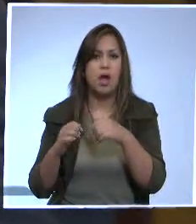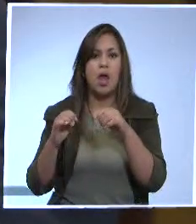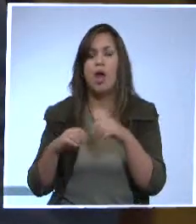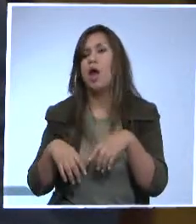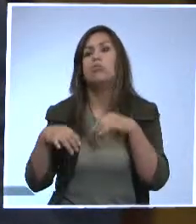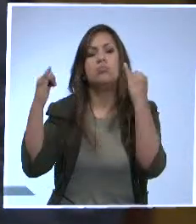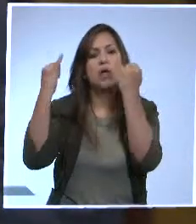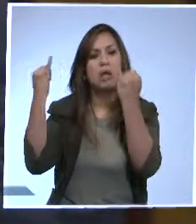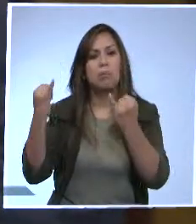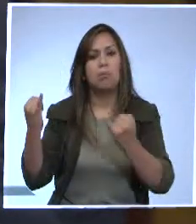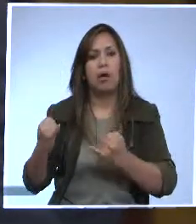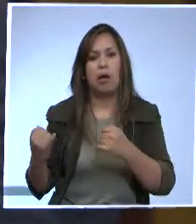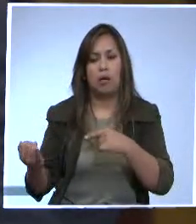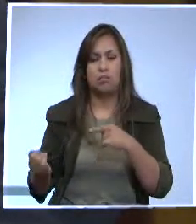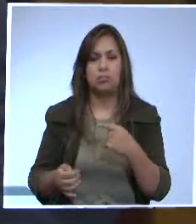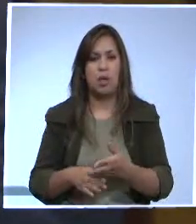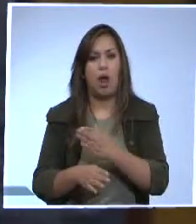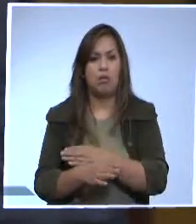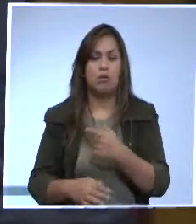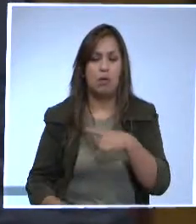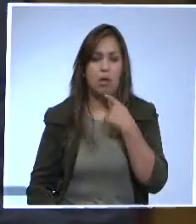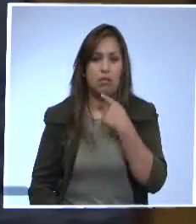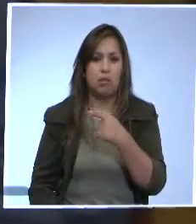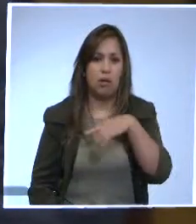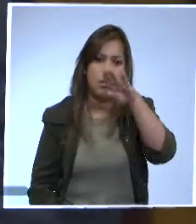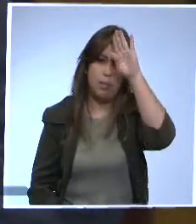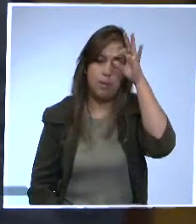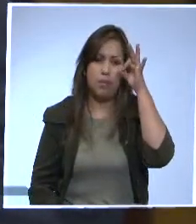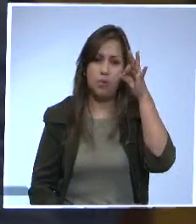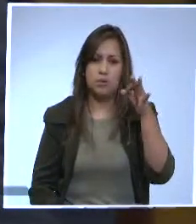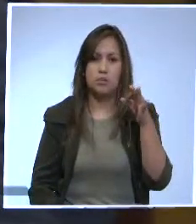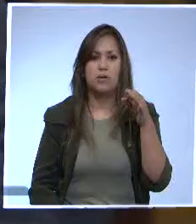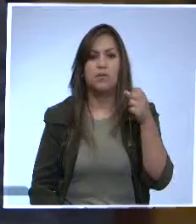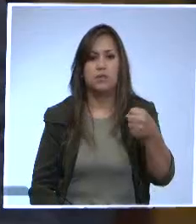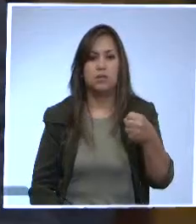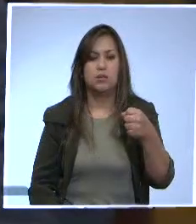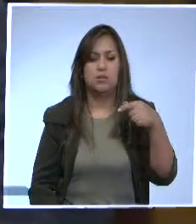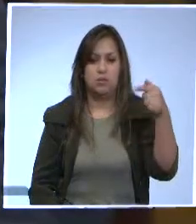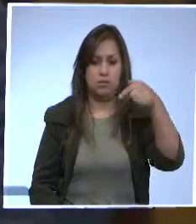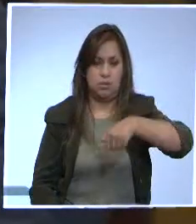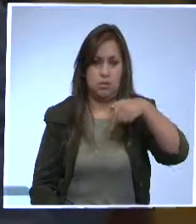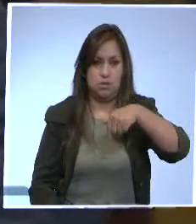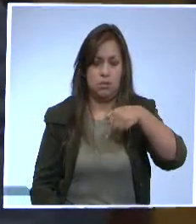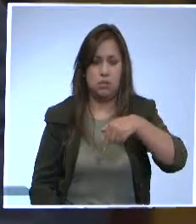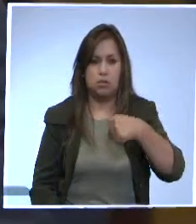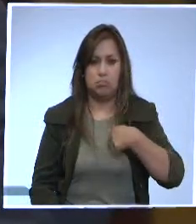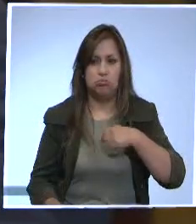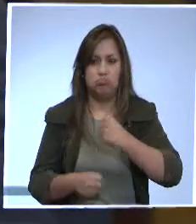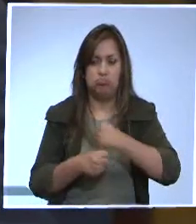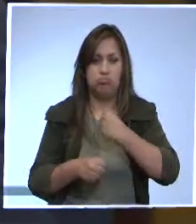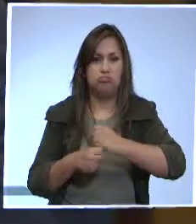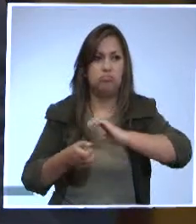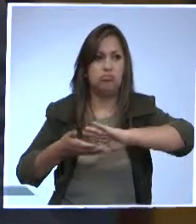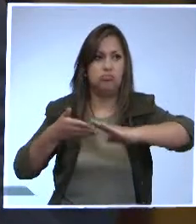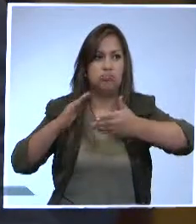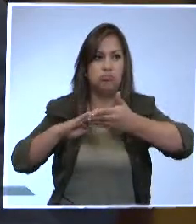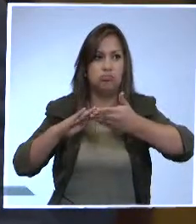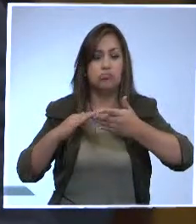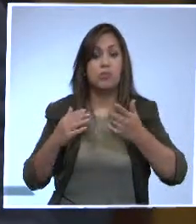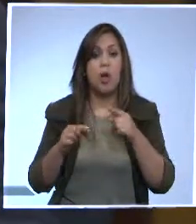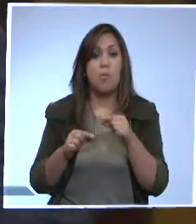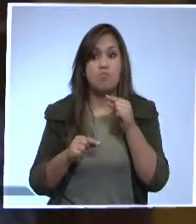estuvo aquí el papá y creo que es fundamental de ahí estamos trabajando con la comunidad yo creo que en pocas semanas vamos a dar una gran noticia